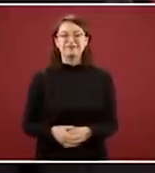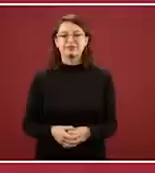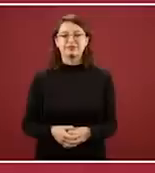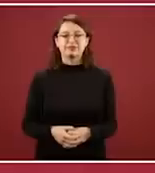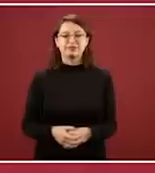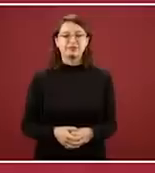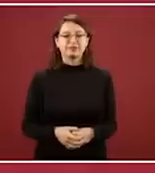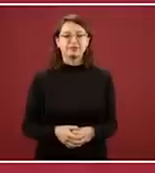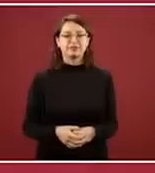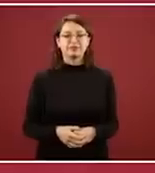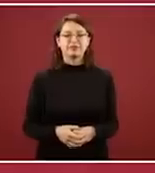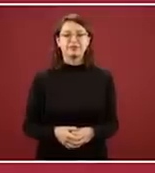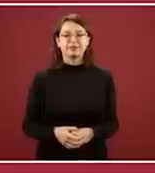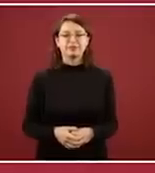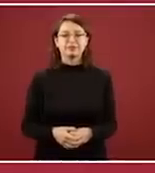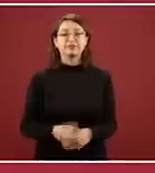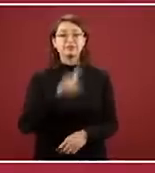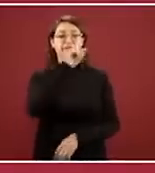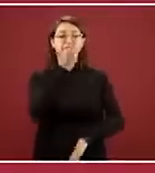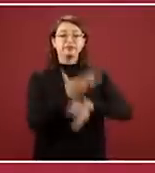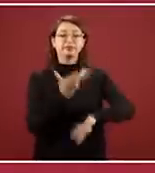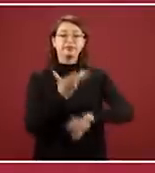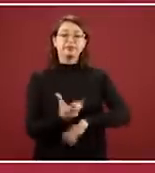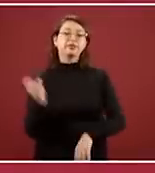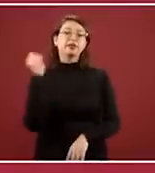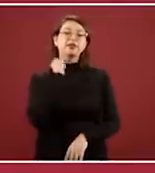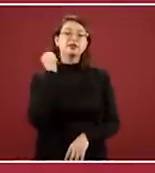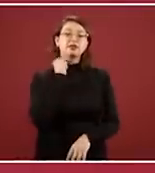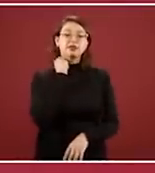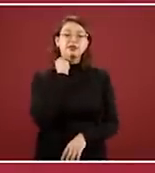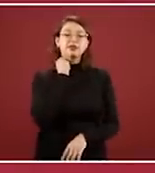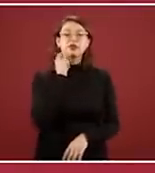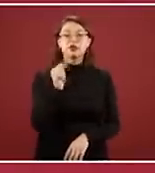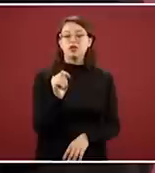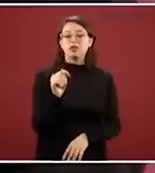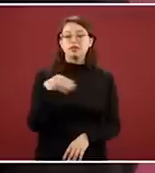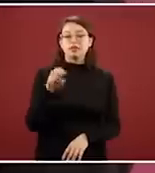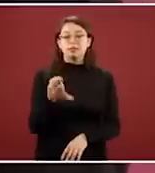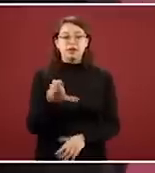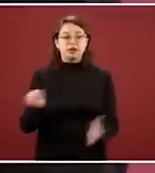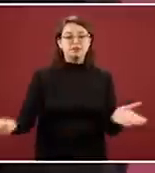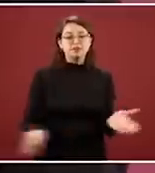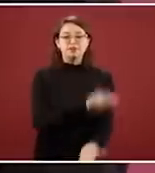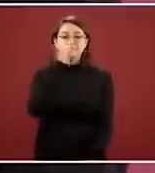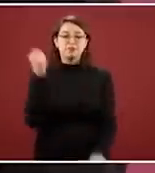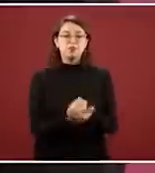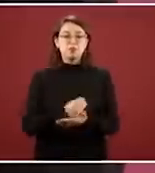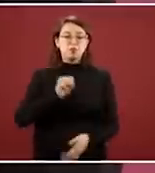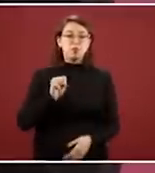es de que en el Senado de Estados Unidos se va a aprobar el tratado comercial